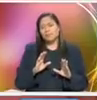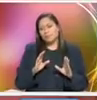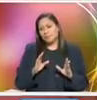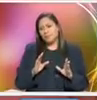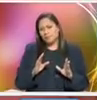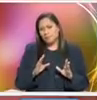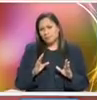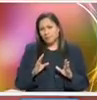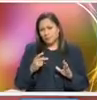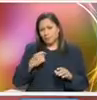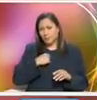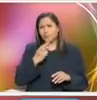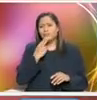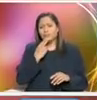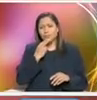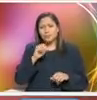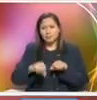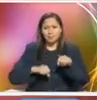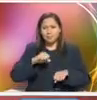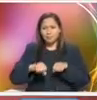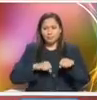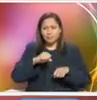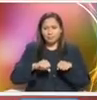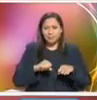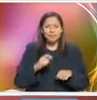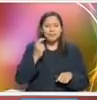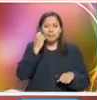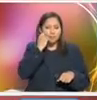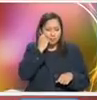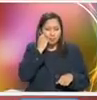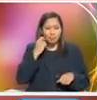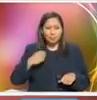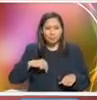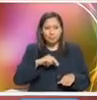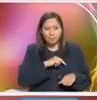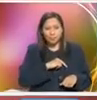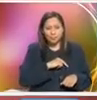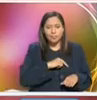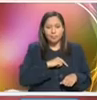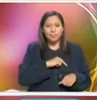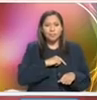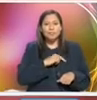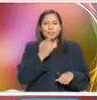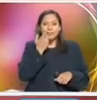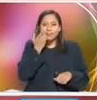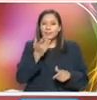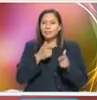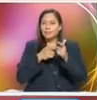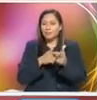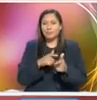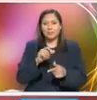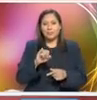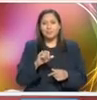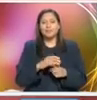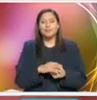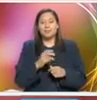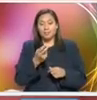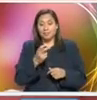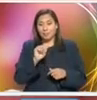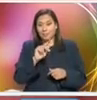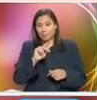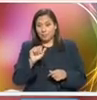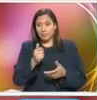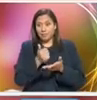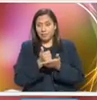bueno, quienes ya estamos utilizando bicicletas, de todas formas estamos tratando de alguna forma de seguirlo haciendo, y estas aplicaciones nos van